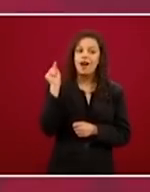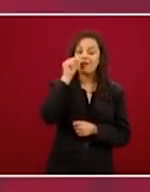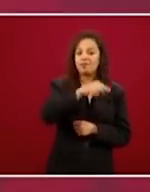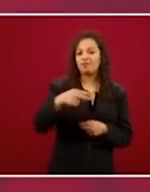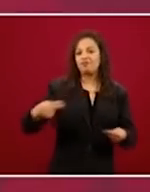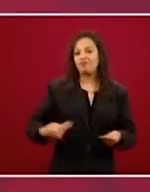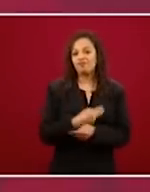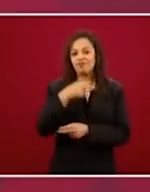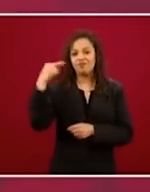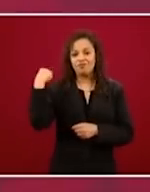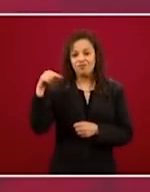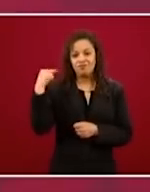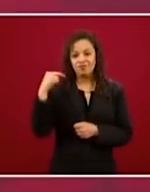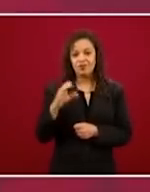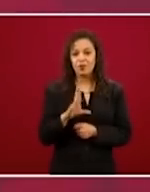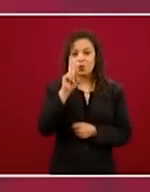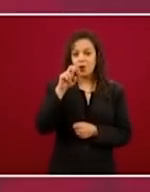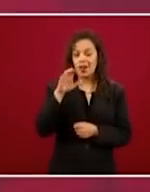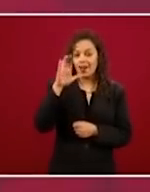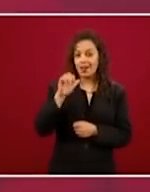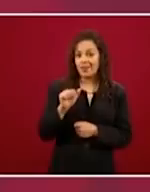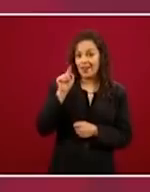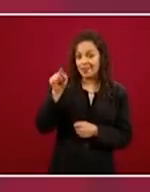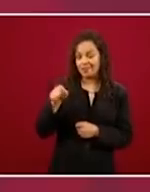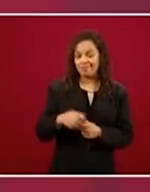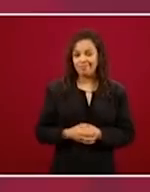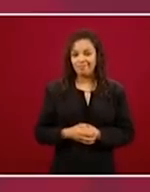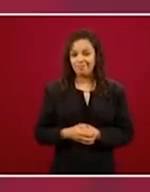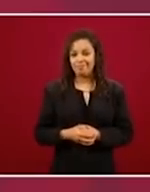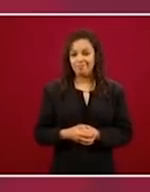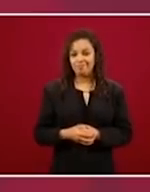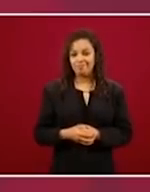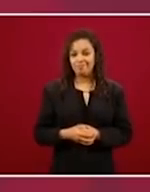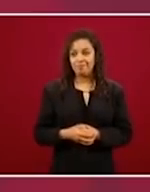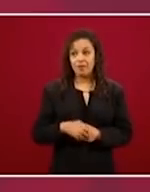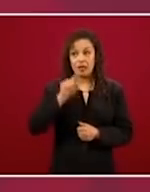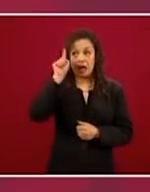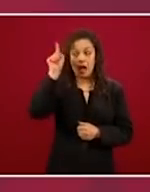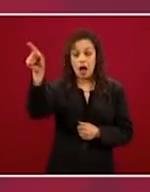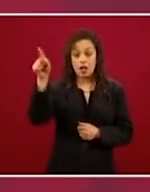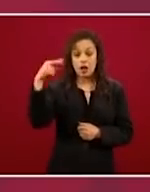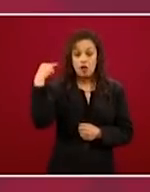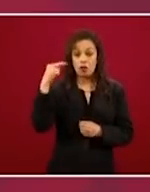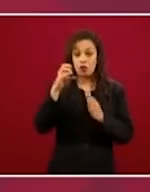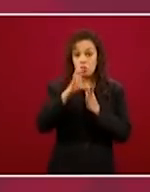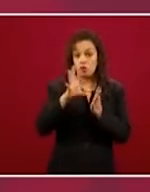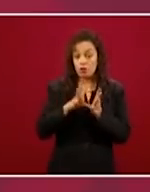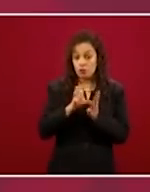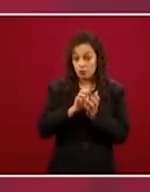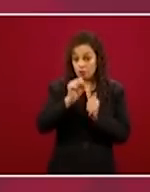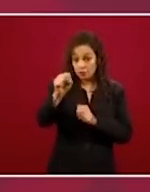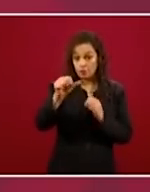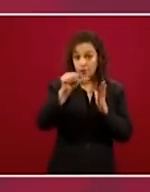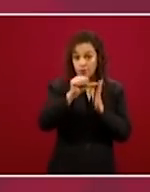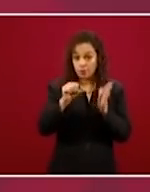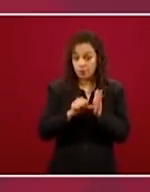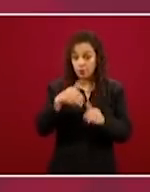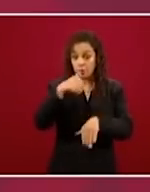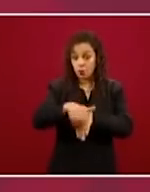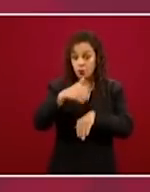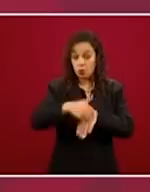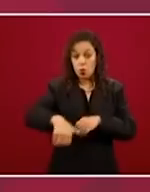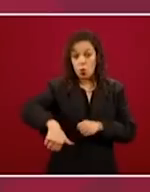cuenca del papaloapan y de acuerdo a la constitución de veracruz en su artículo 11